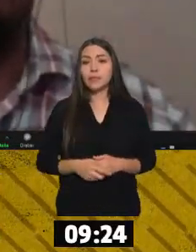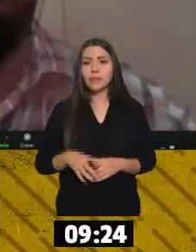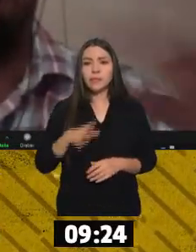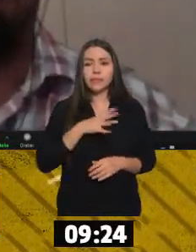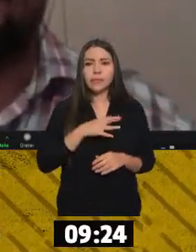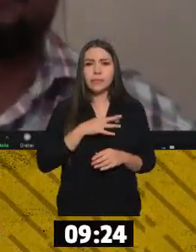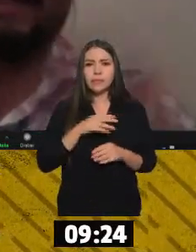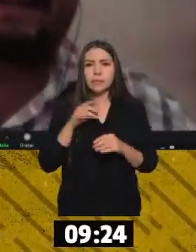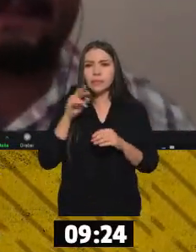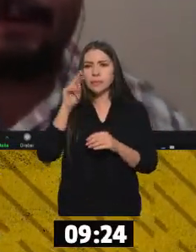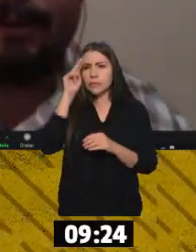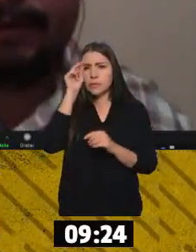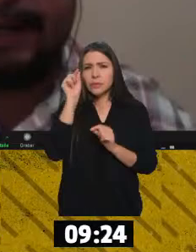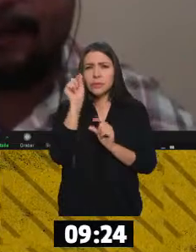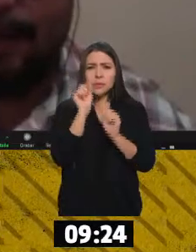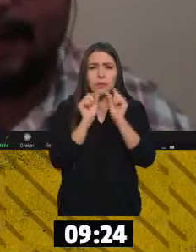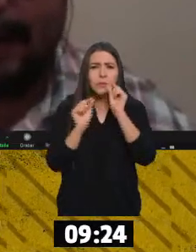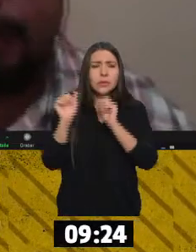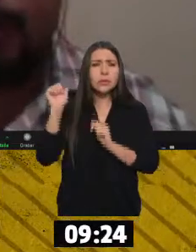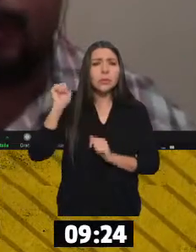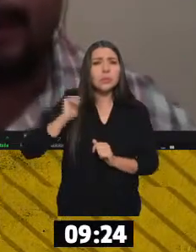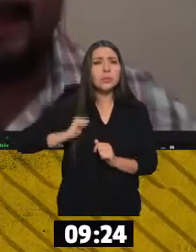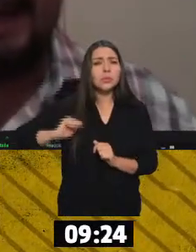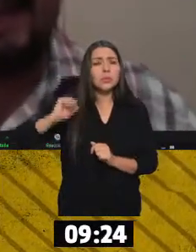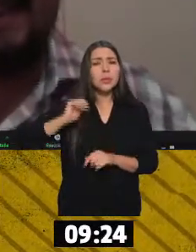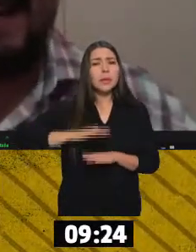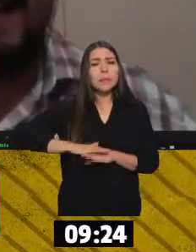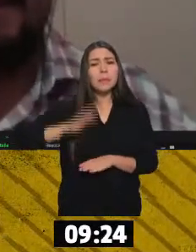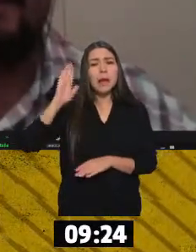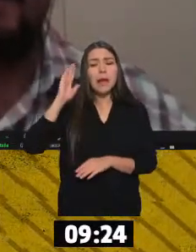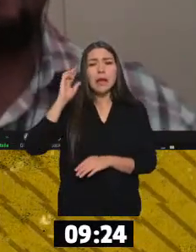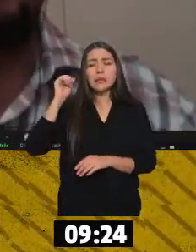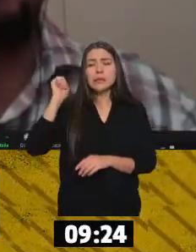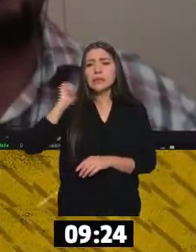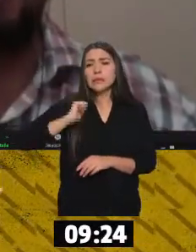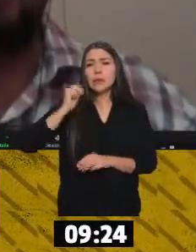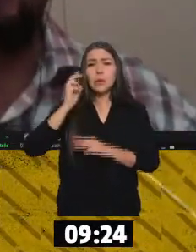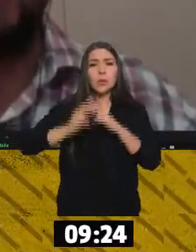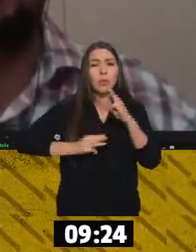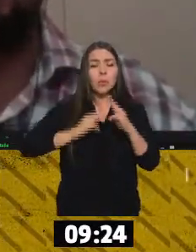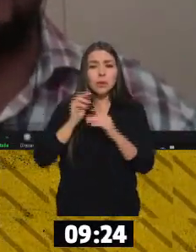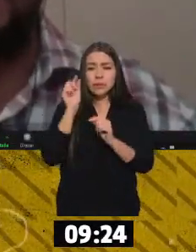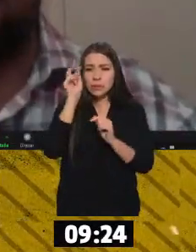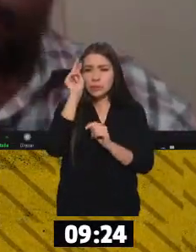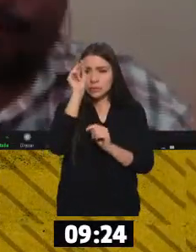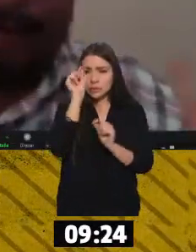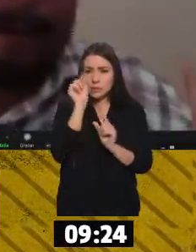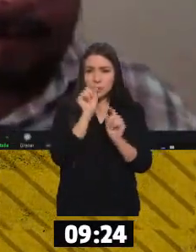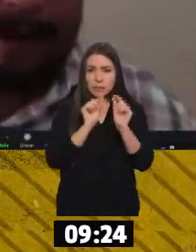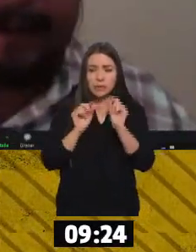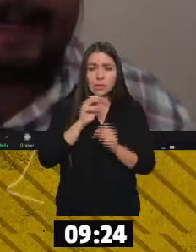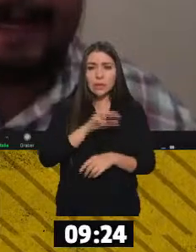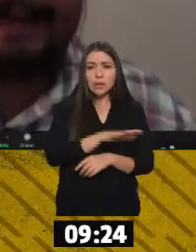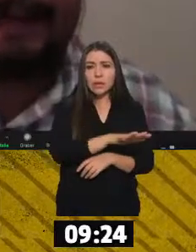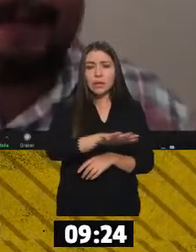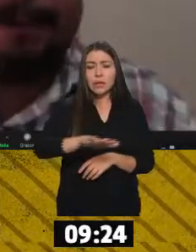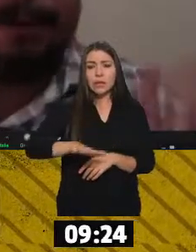unicelulares de aquellos de los más antiguos de la historia del mundo. ¡No manches! No, hay un programa